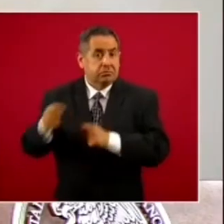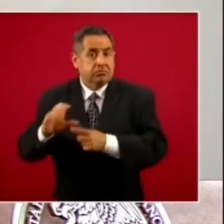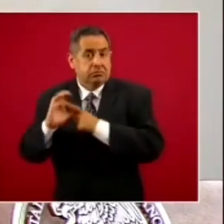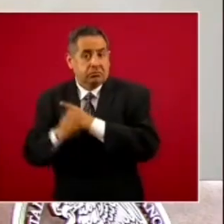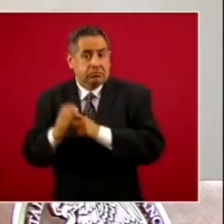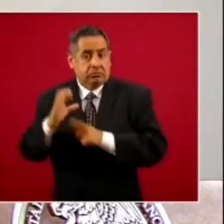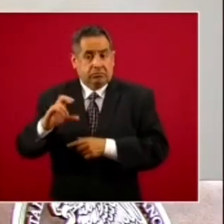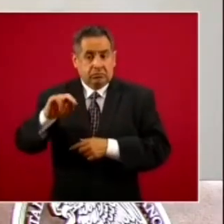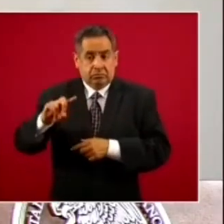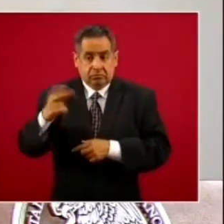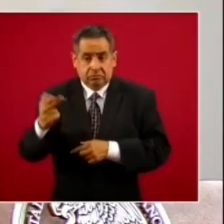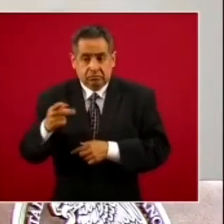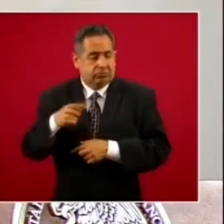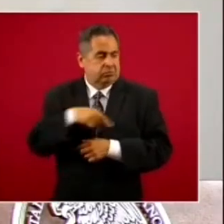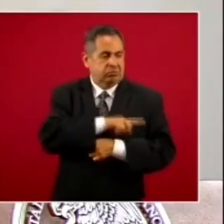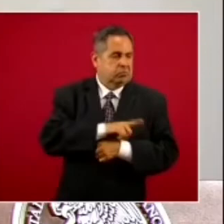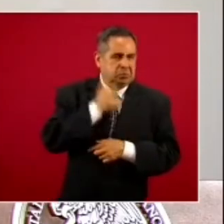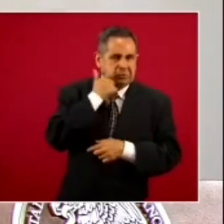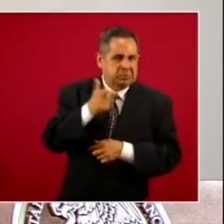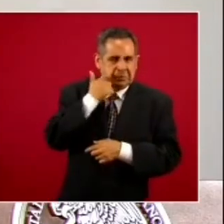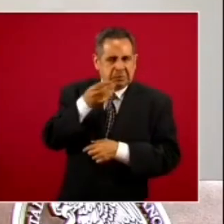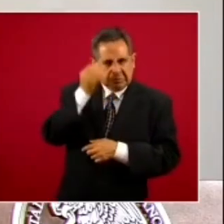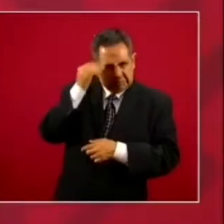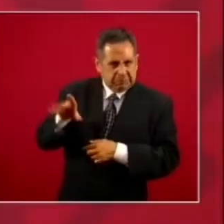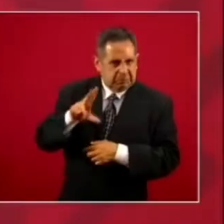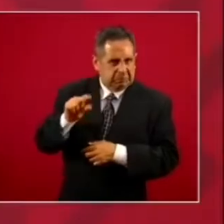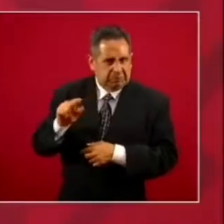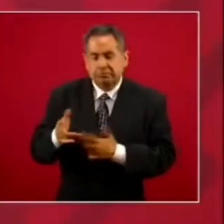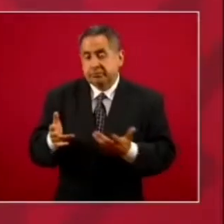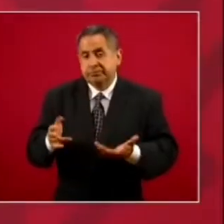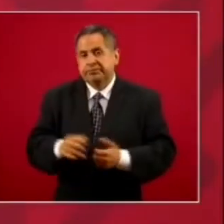la Comisión de Derechos Humanos.